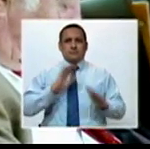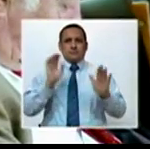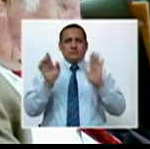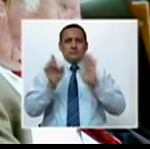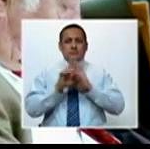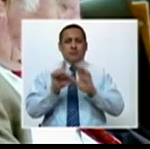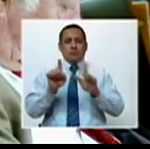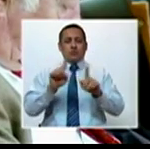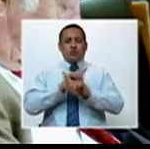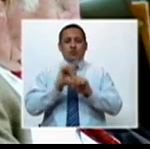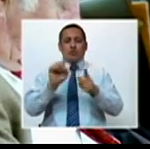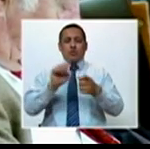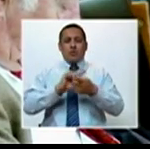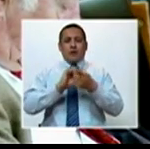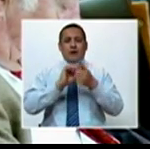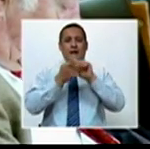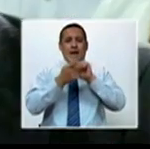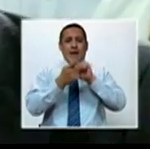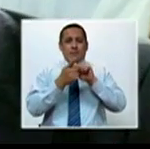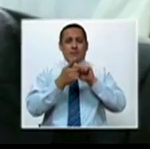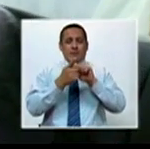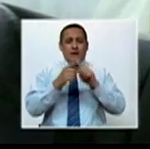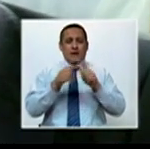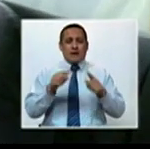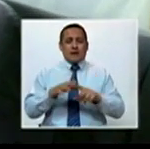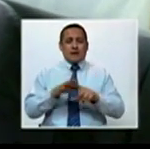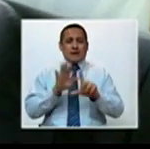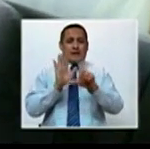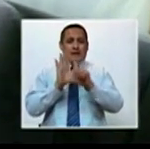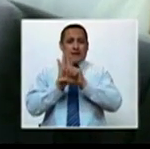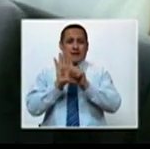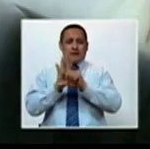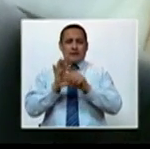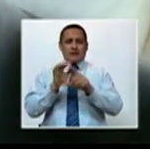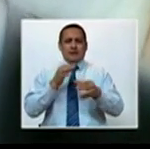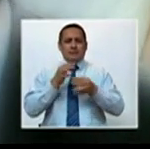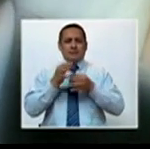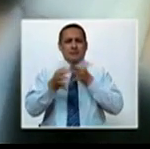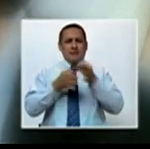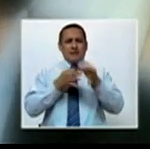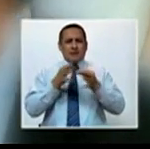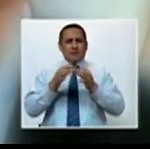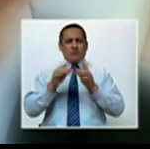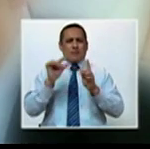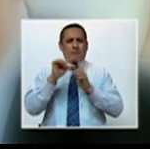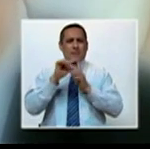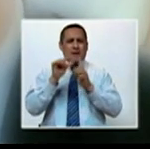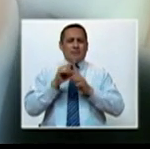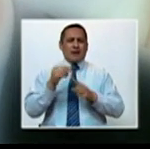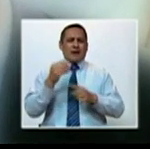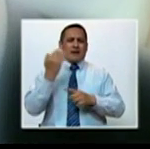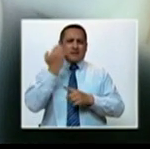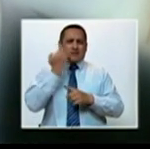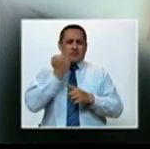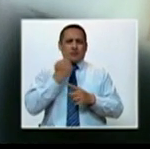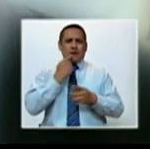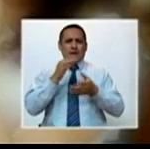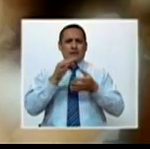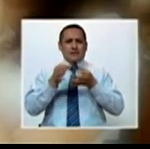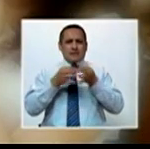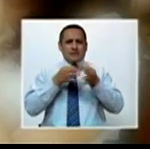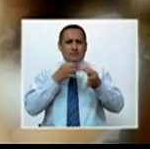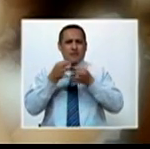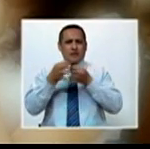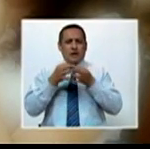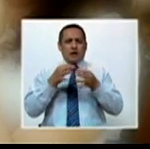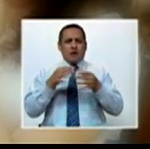non reformatio impeius es una locución latina que puede traducirse